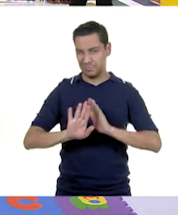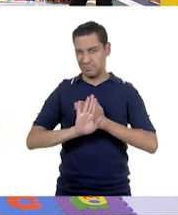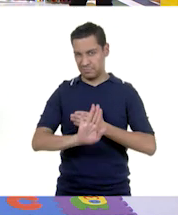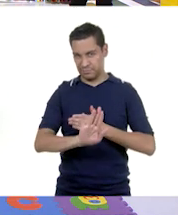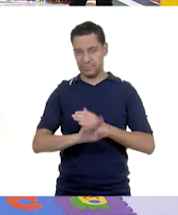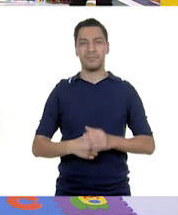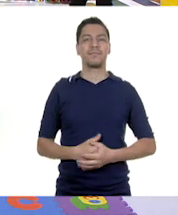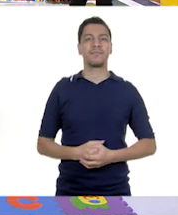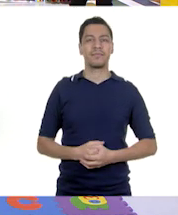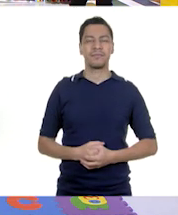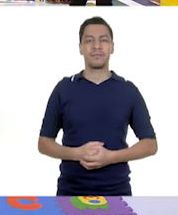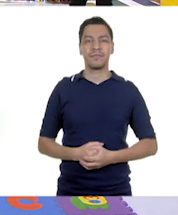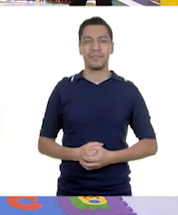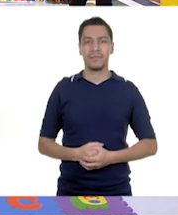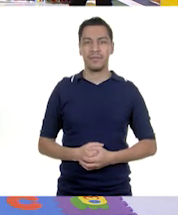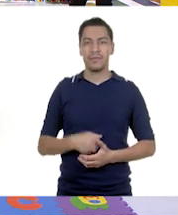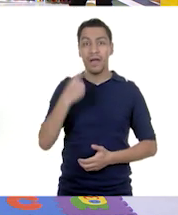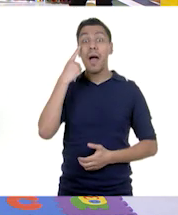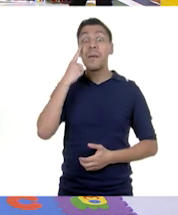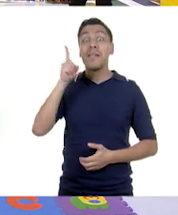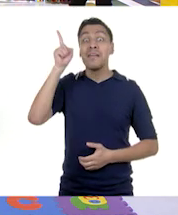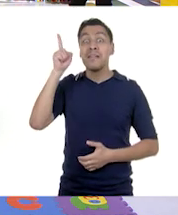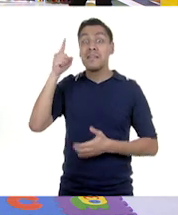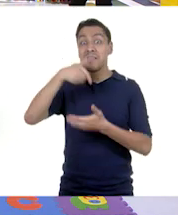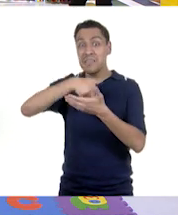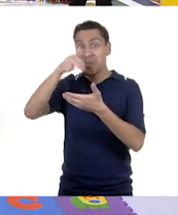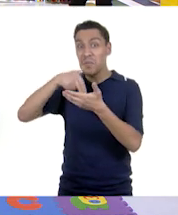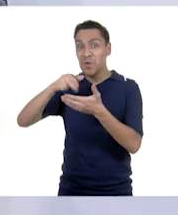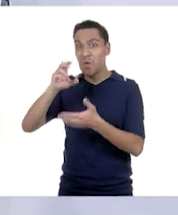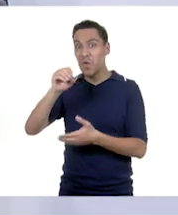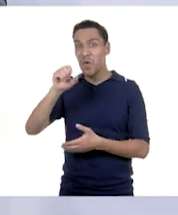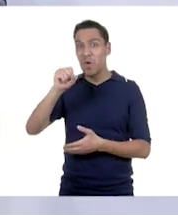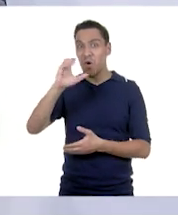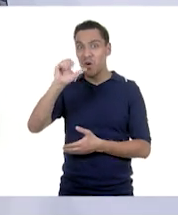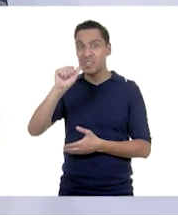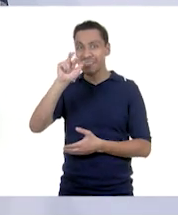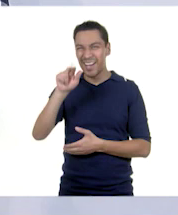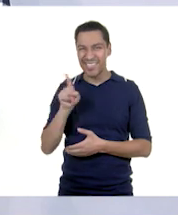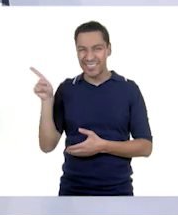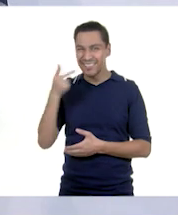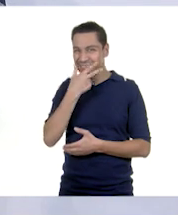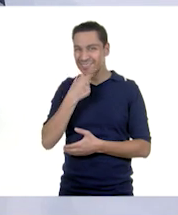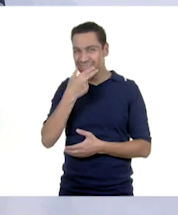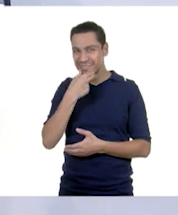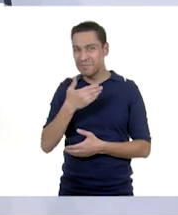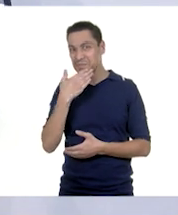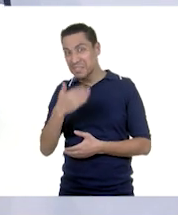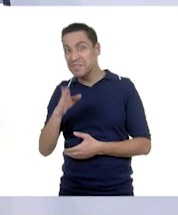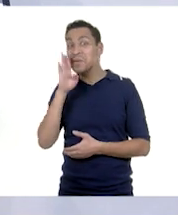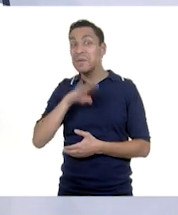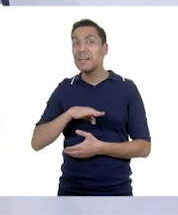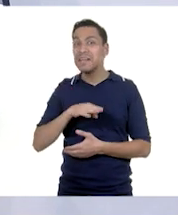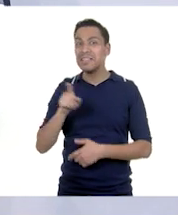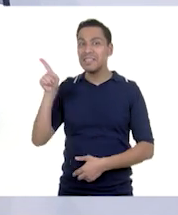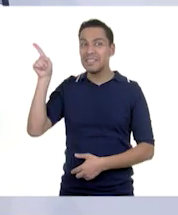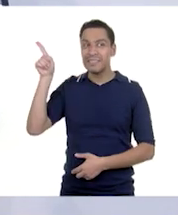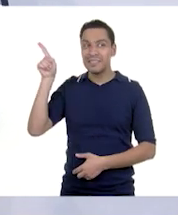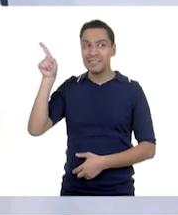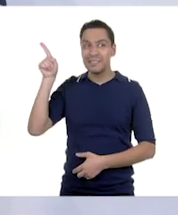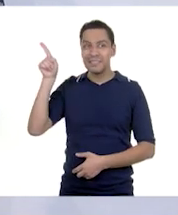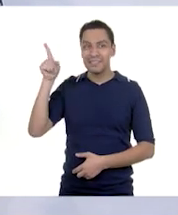vas? Me está sorprendiendo el día de hoy, Oscar. Ah, ¿de verdad? Yo la verdad es que no estoy como